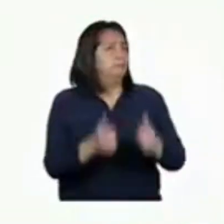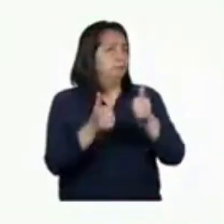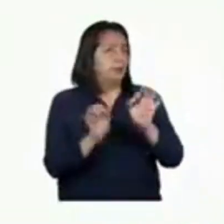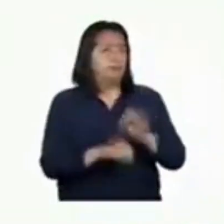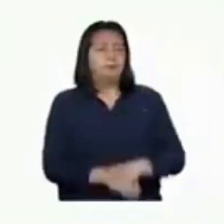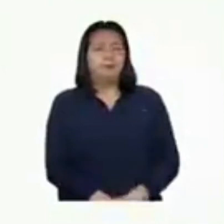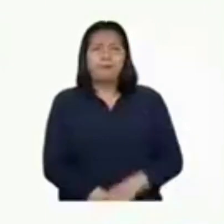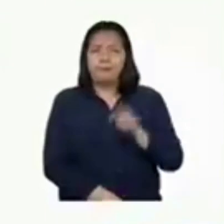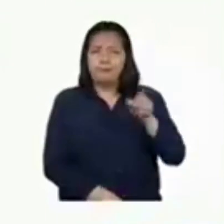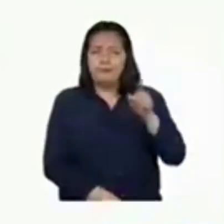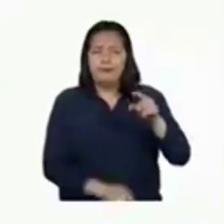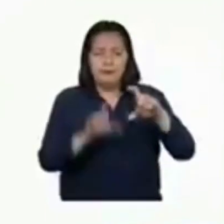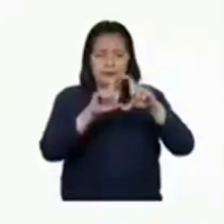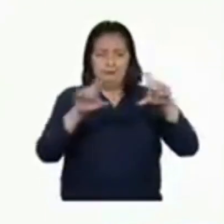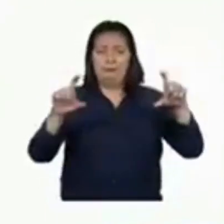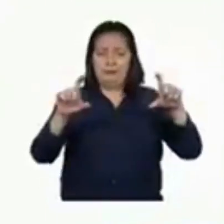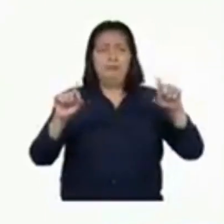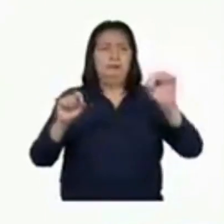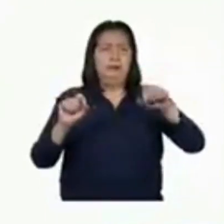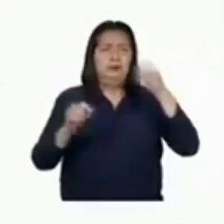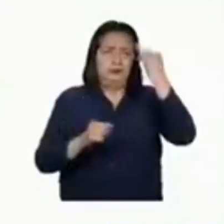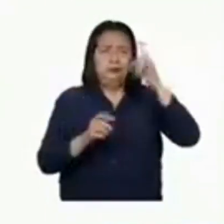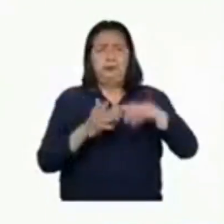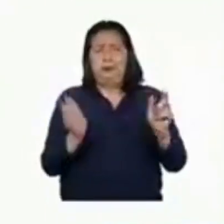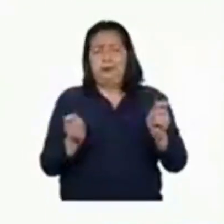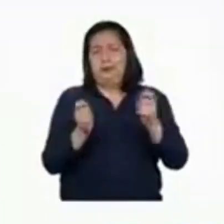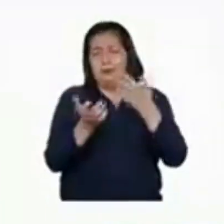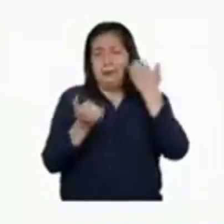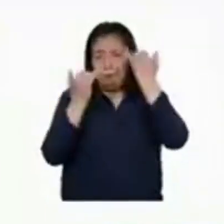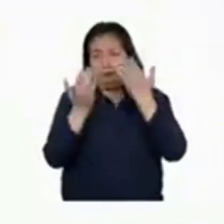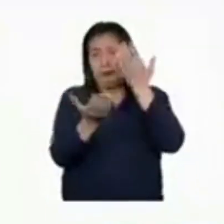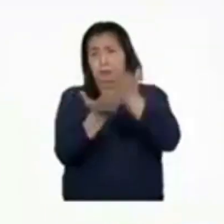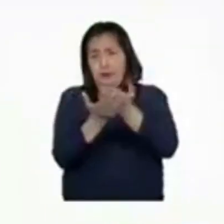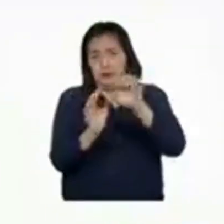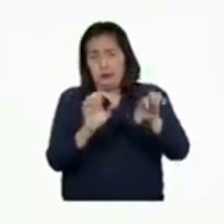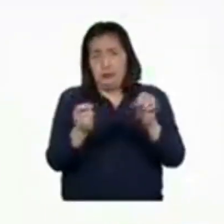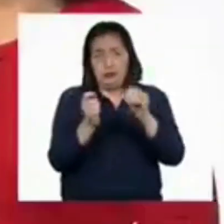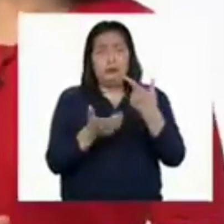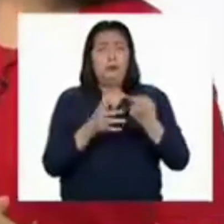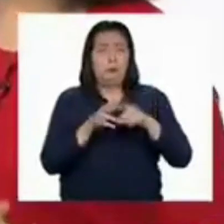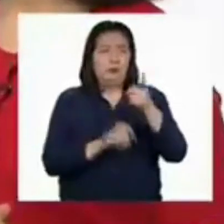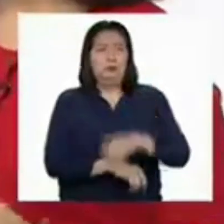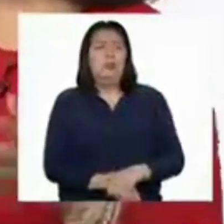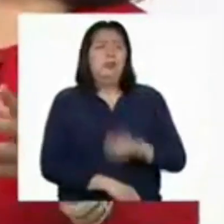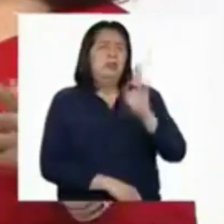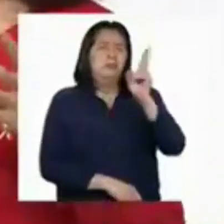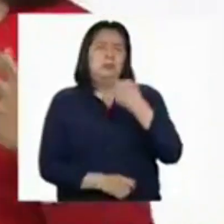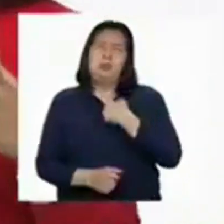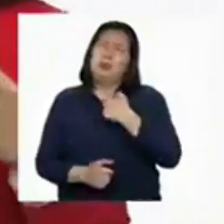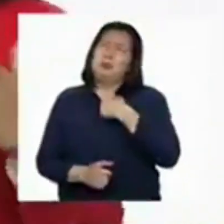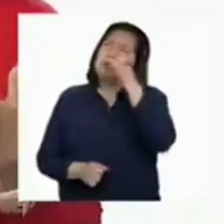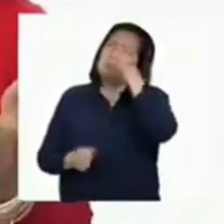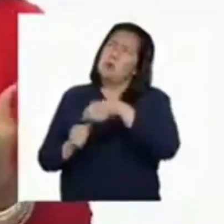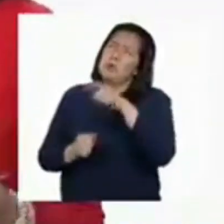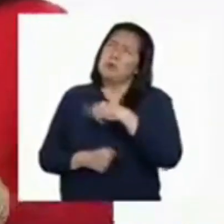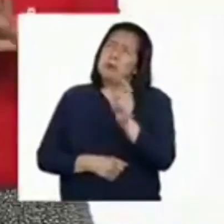Bien, ese párrafo reunirá esas ideas para explicar la propuesta. ¿Cómo empezarías? Profesor, lo que yo recuerdo